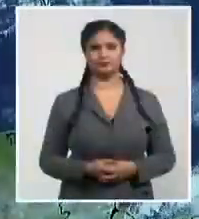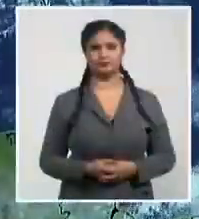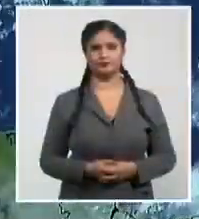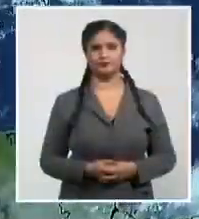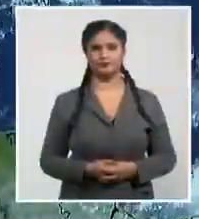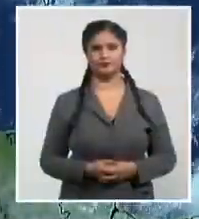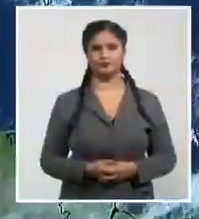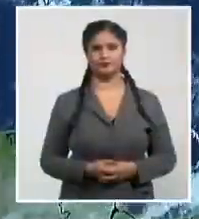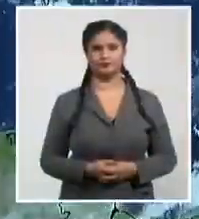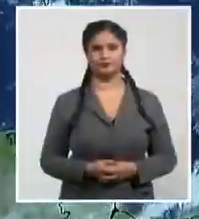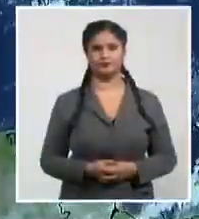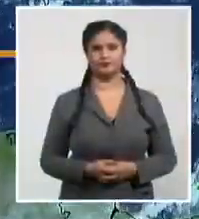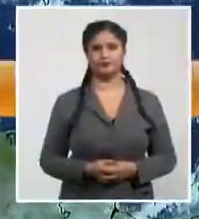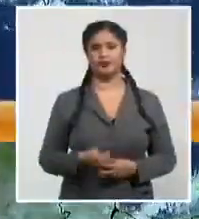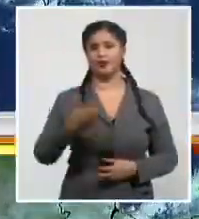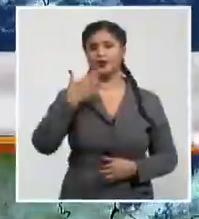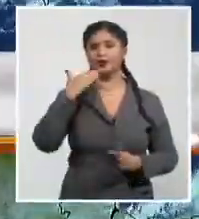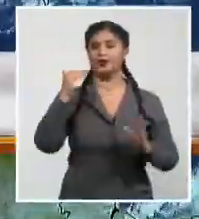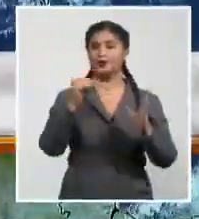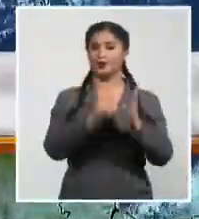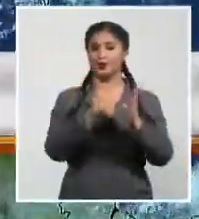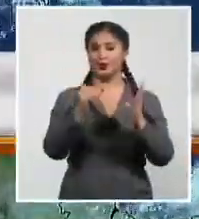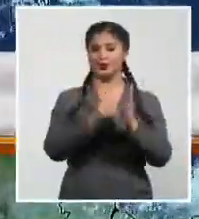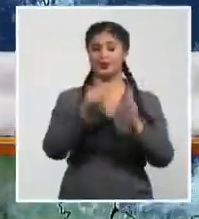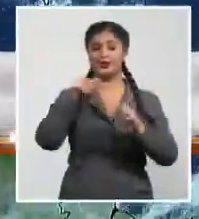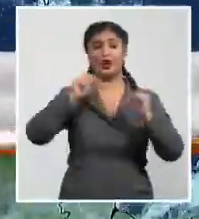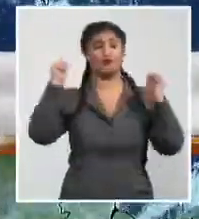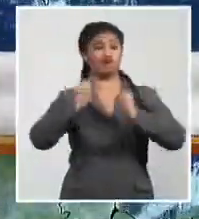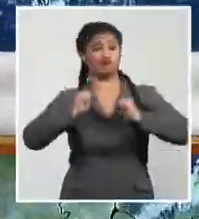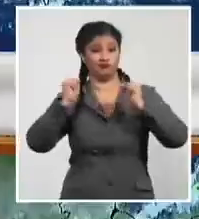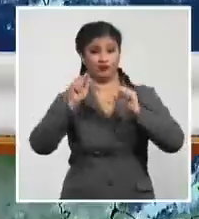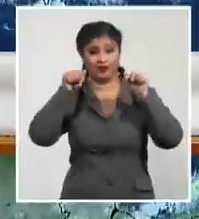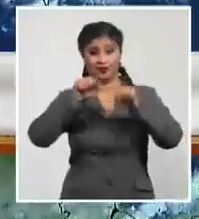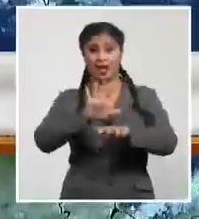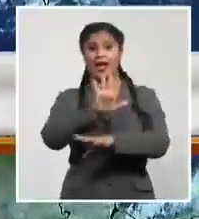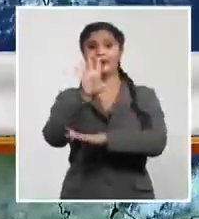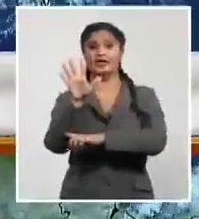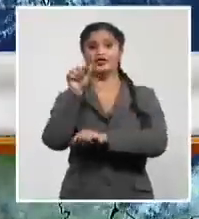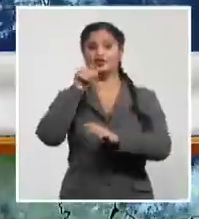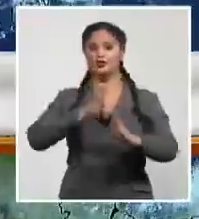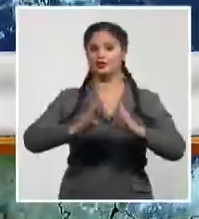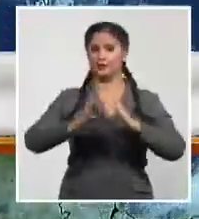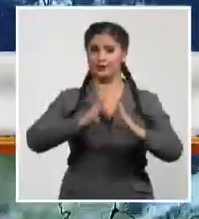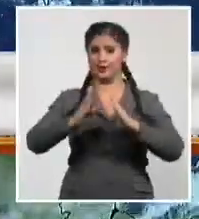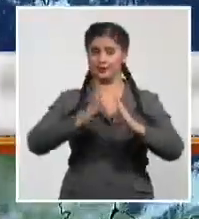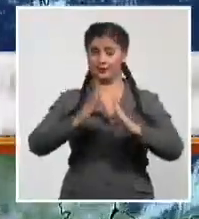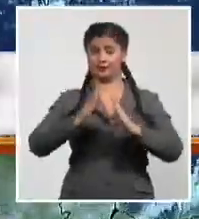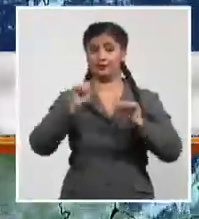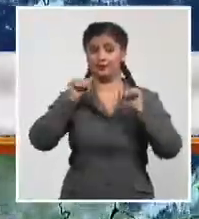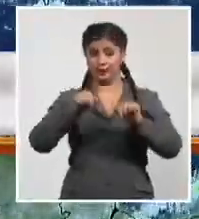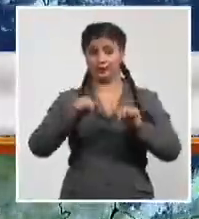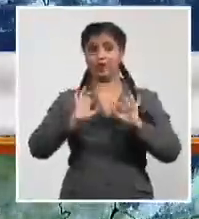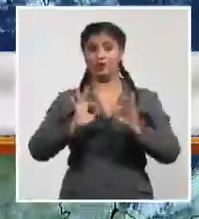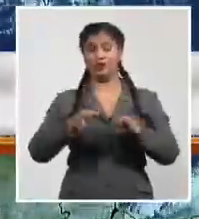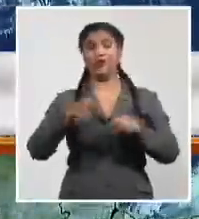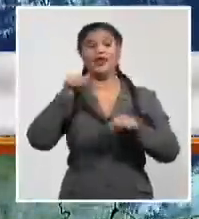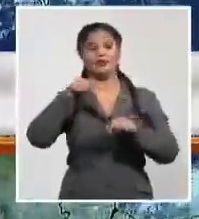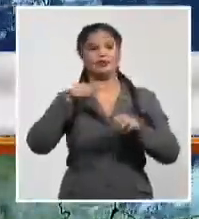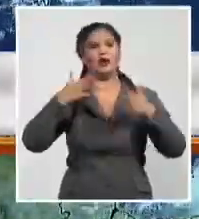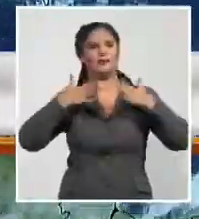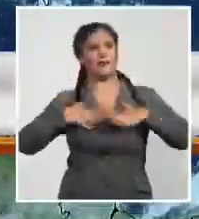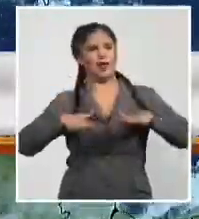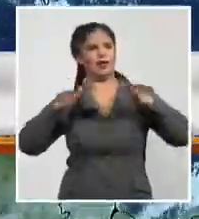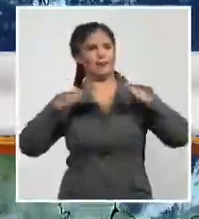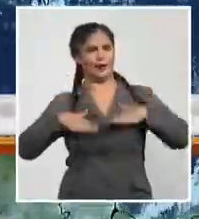Muy buenas tardes. Un nuevo frente frío, el quinto de esta temporada invernal, ese que desde hace varias jornadas hemos estado comentando. Aquí